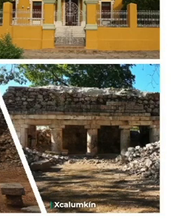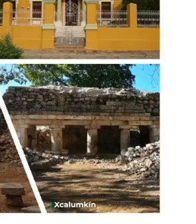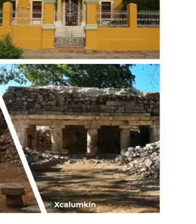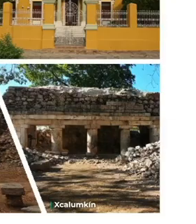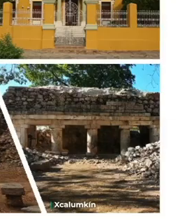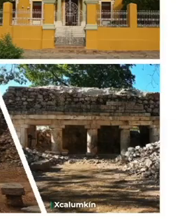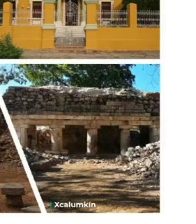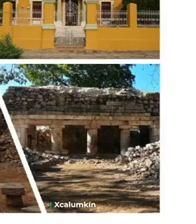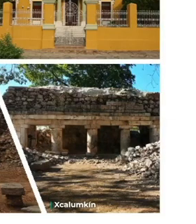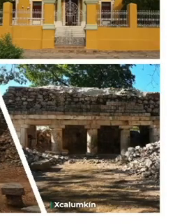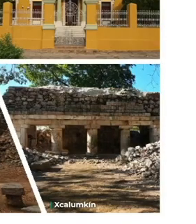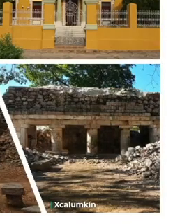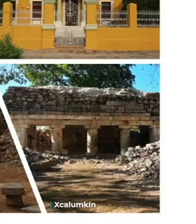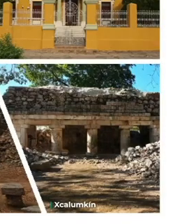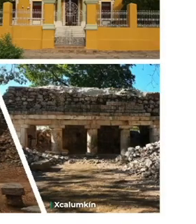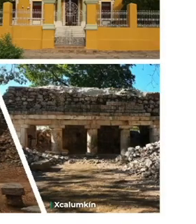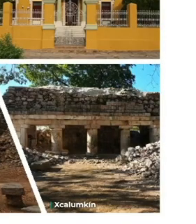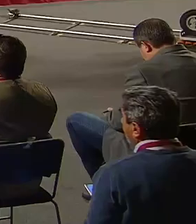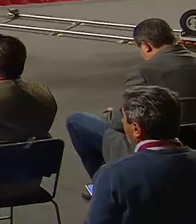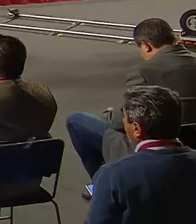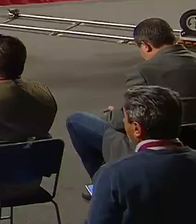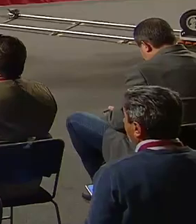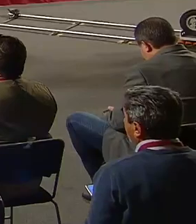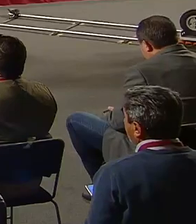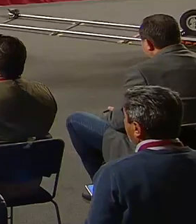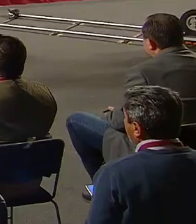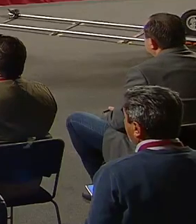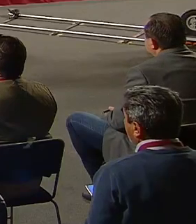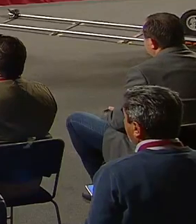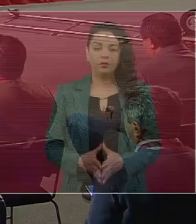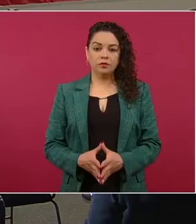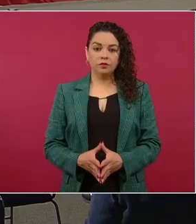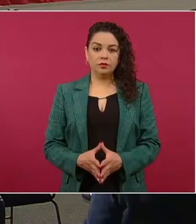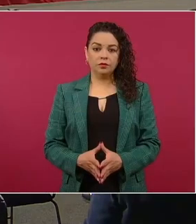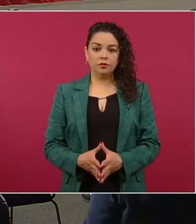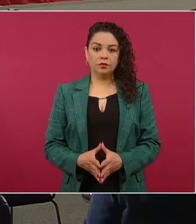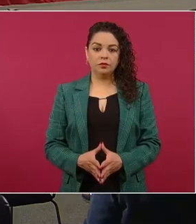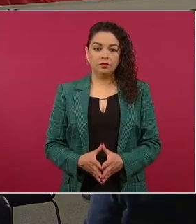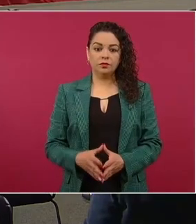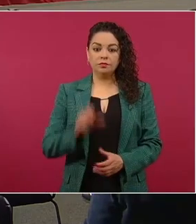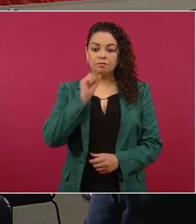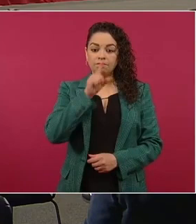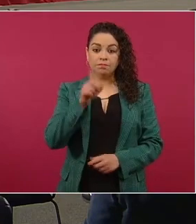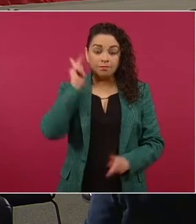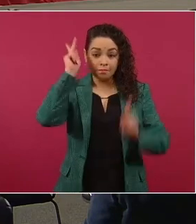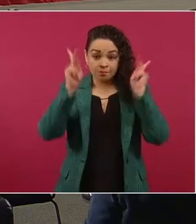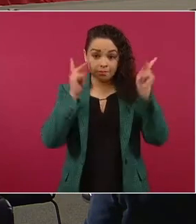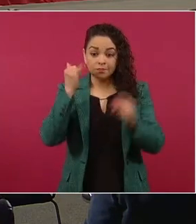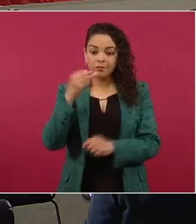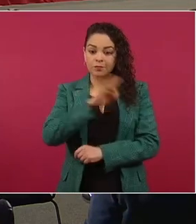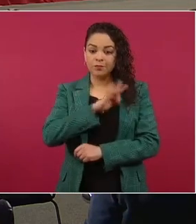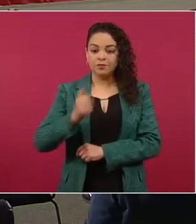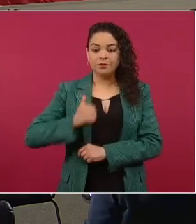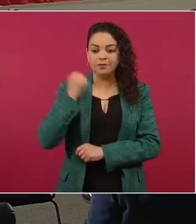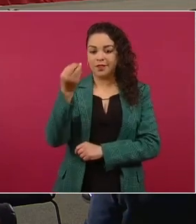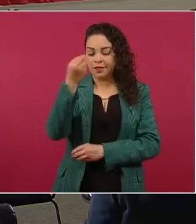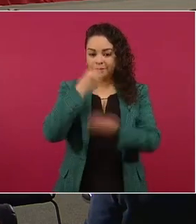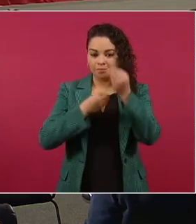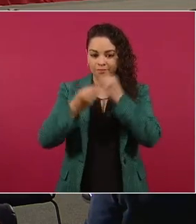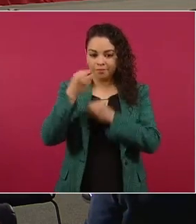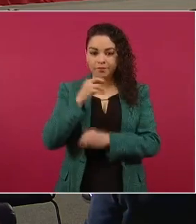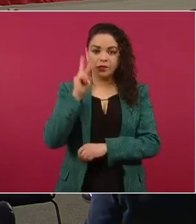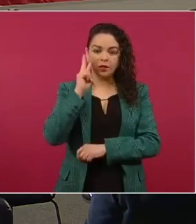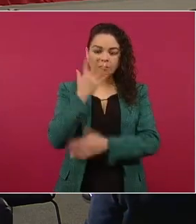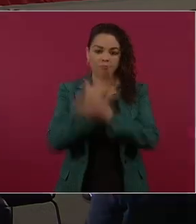largo del tramo 2 también se podrá disfrutar de la gastronomía y de las artesanías de los